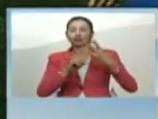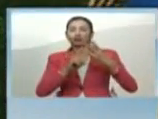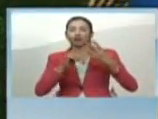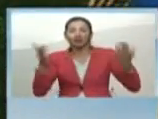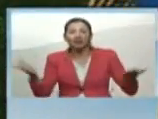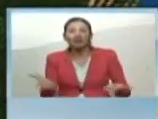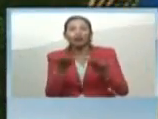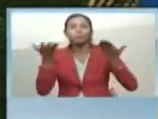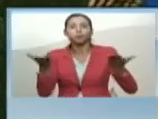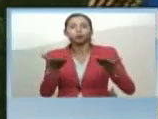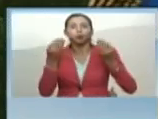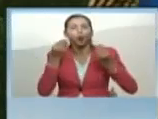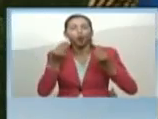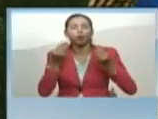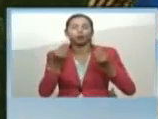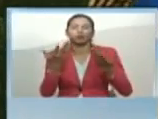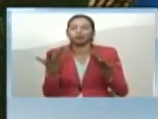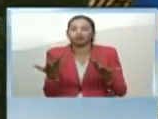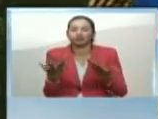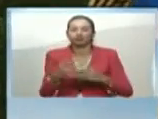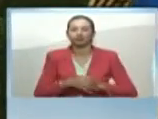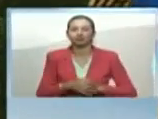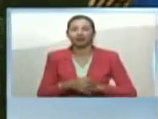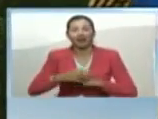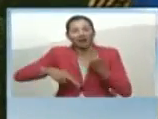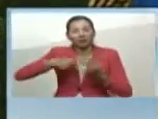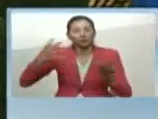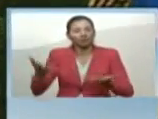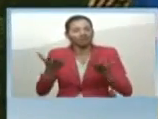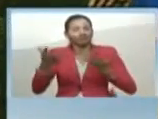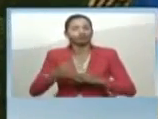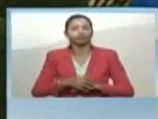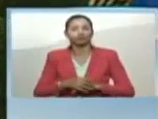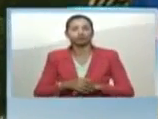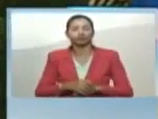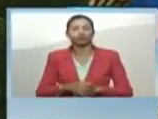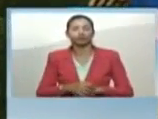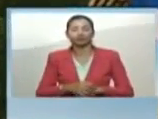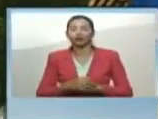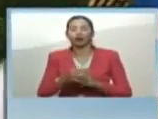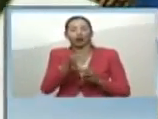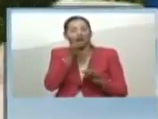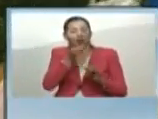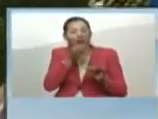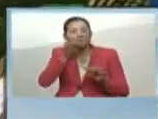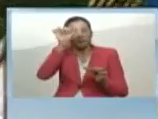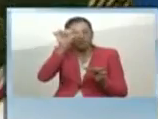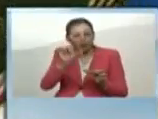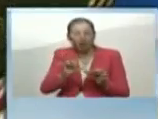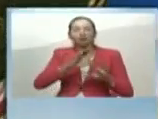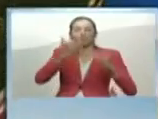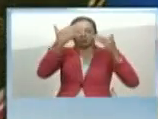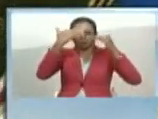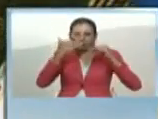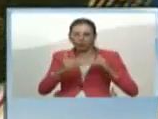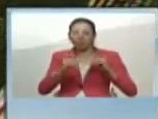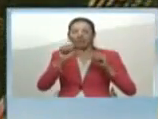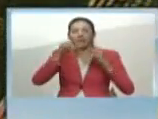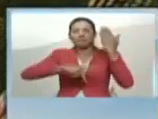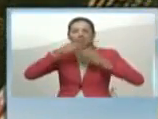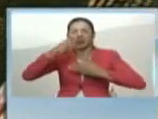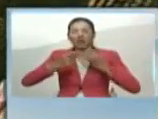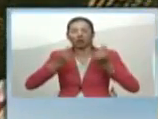debemos hacer? Asumir para potenciar el necesario reimpulso. Y luego se lanzan plan económico de la nueva etapa,